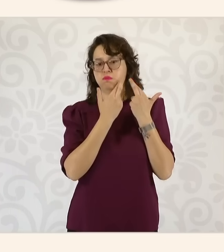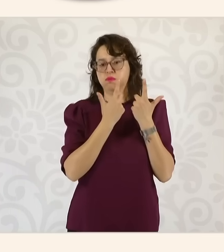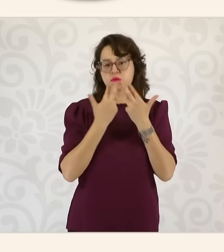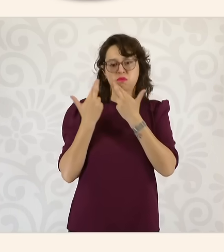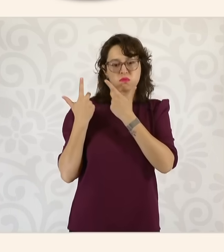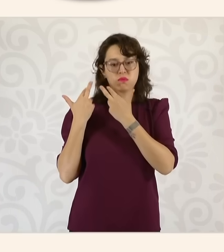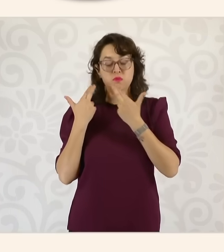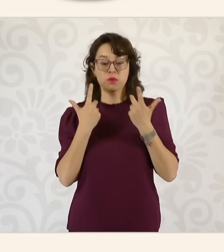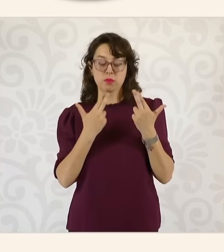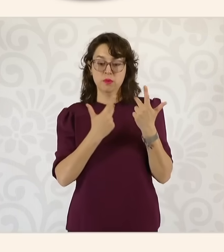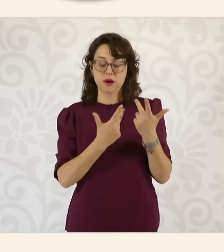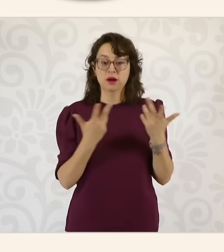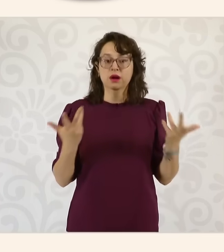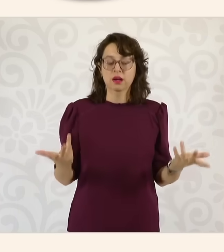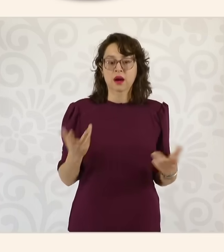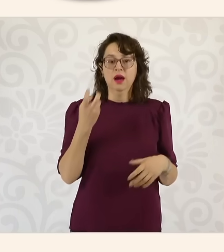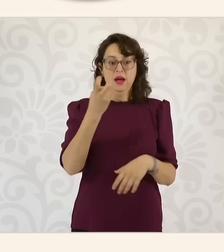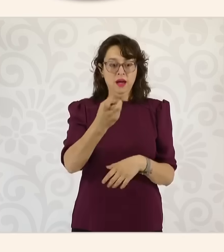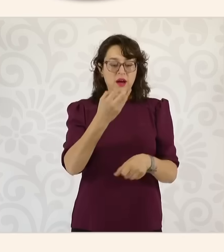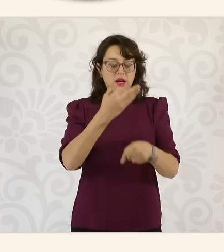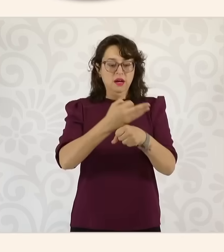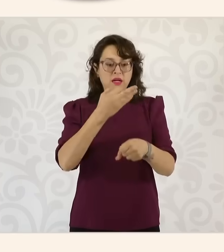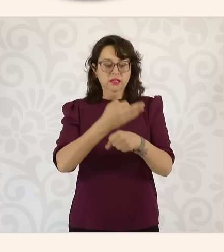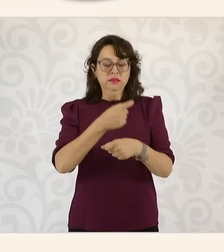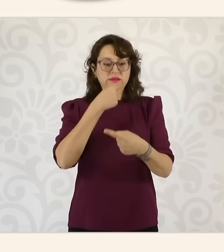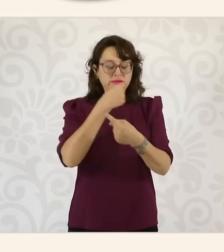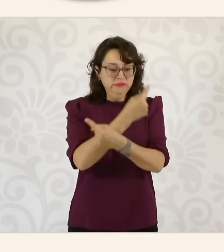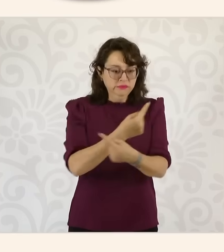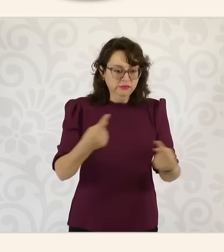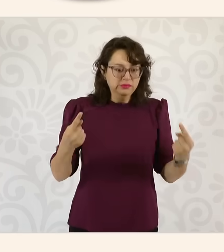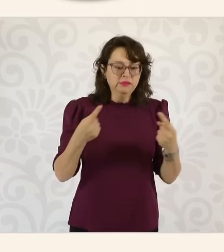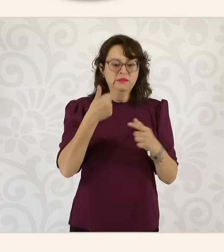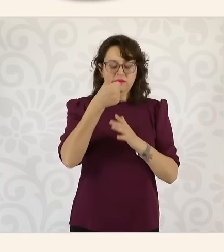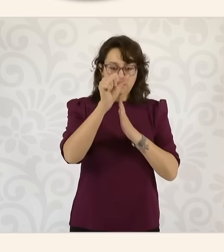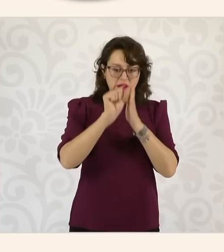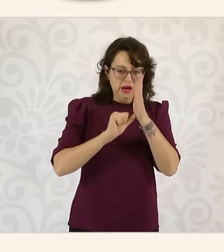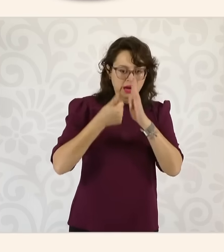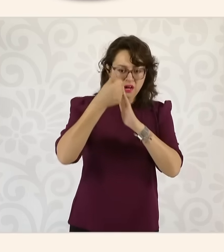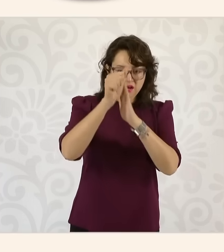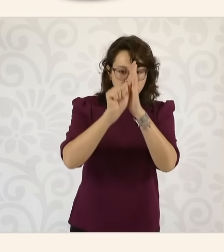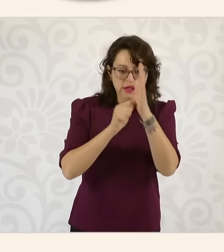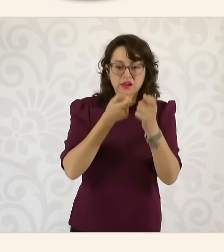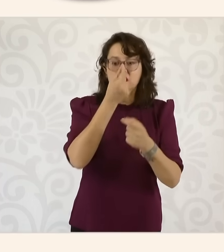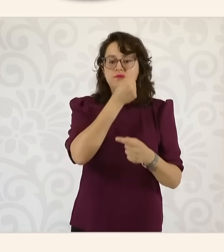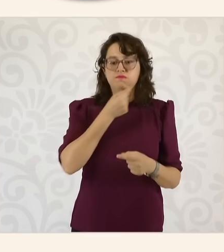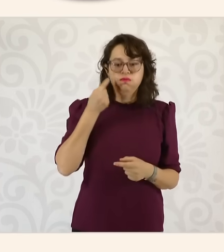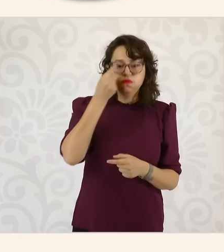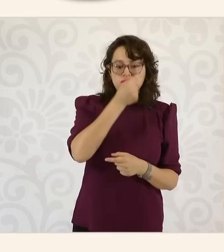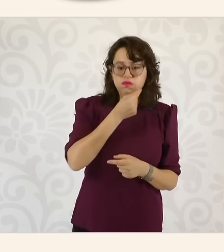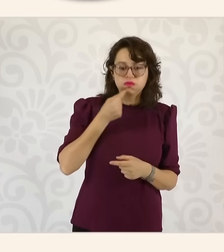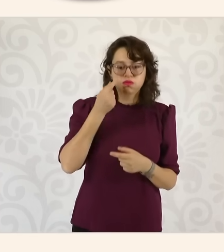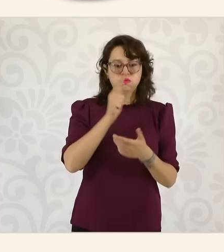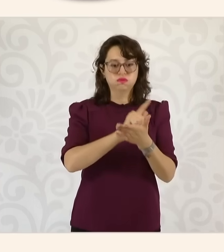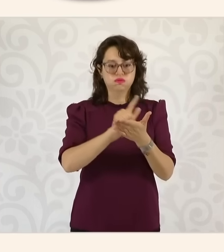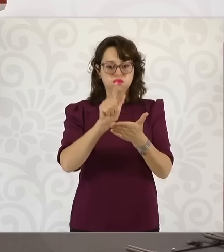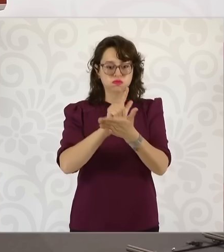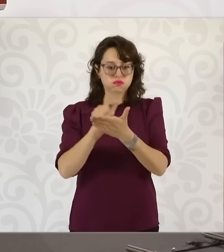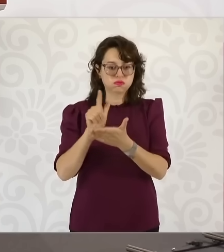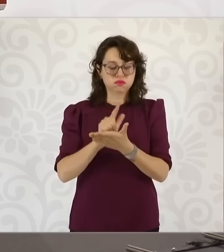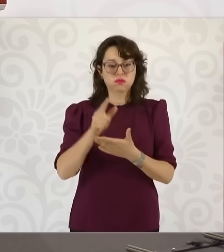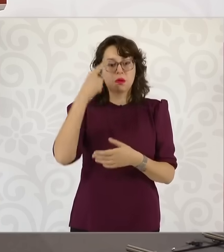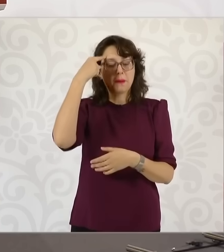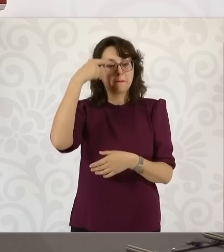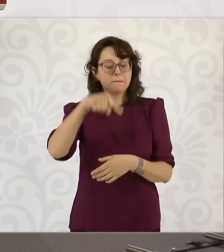implementando se está aplicando flúor a los niños cada 6 meses precisamente para tratar de combatir